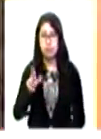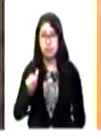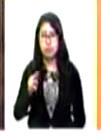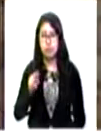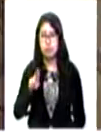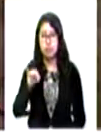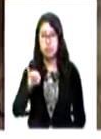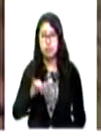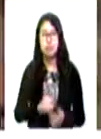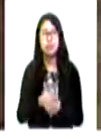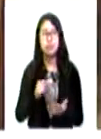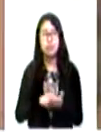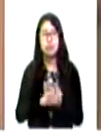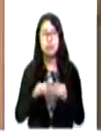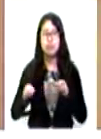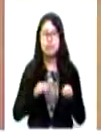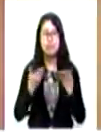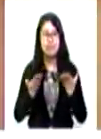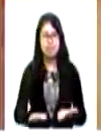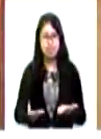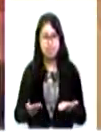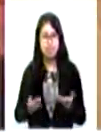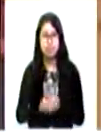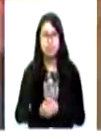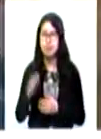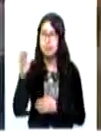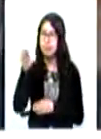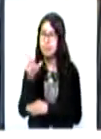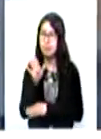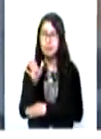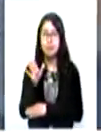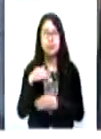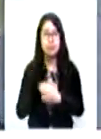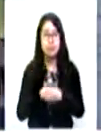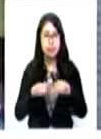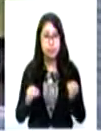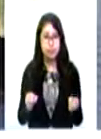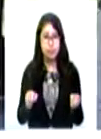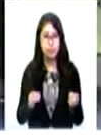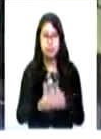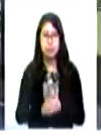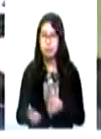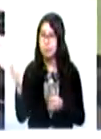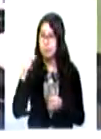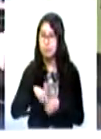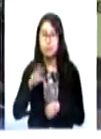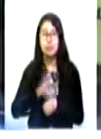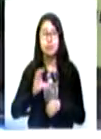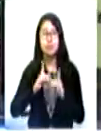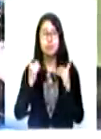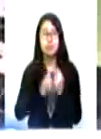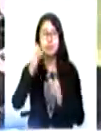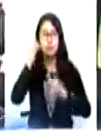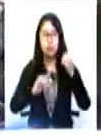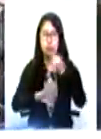bien, este es el movimiento que se tiene a esta hora de la tarde en el servicio de registro cívico del departamento de Oruro. Cuentan con